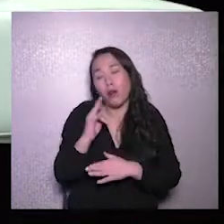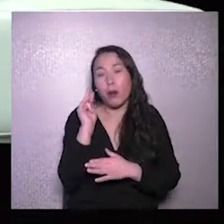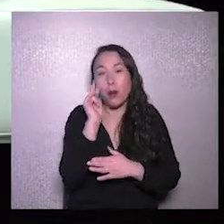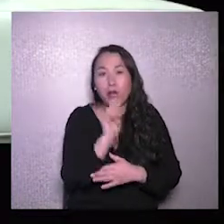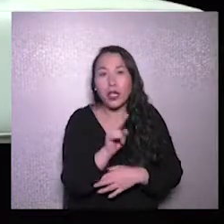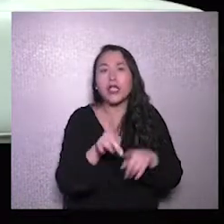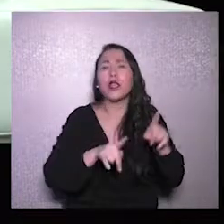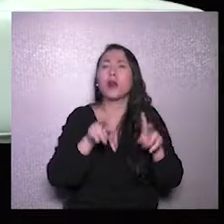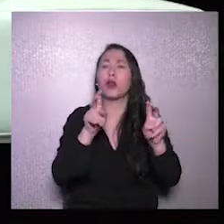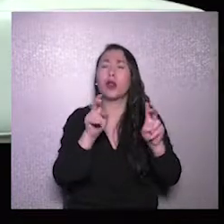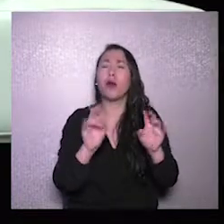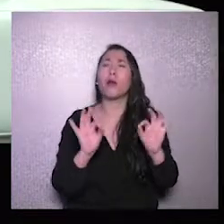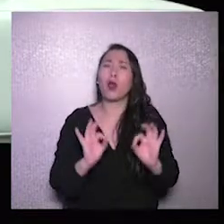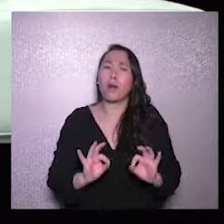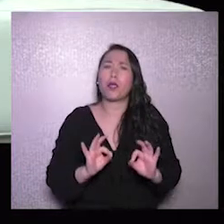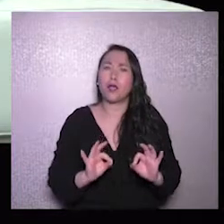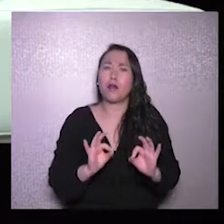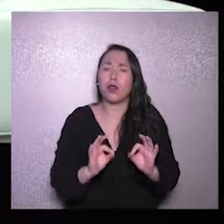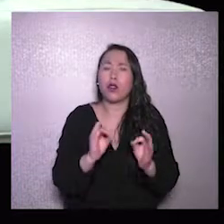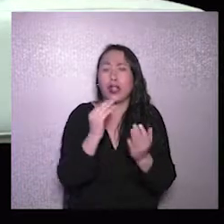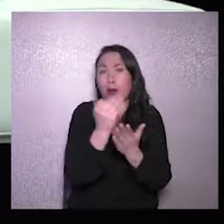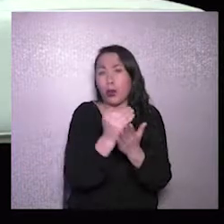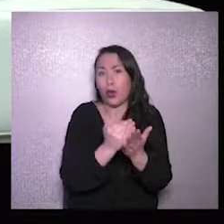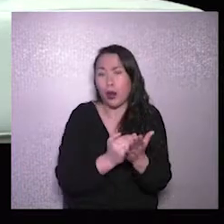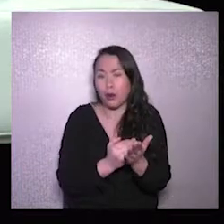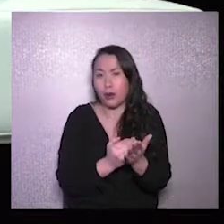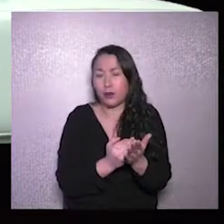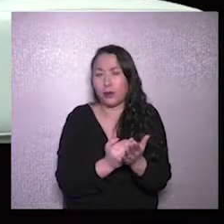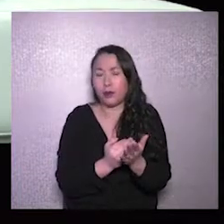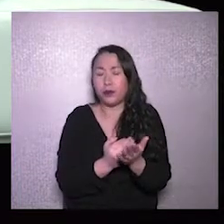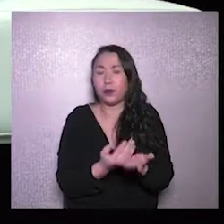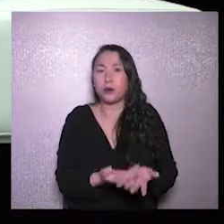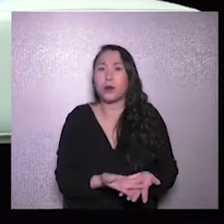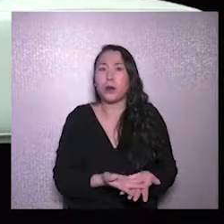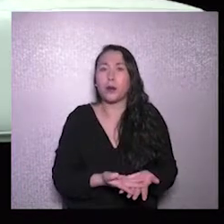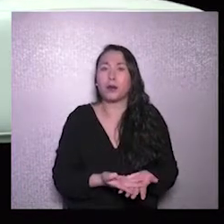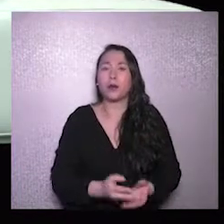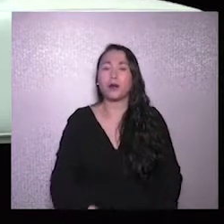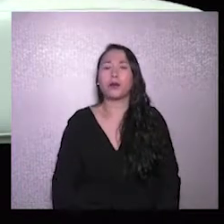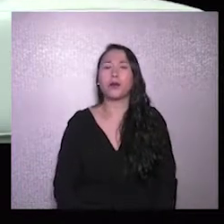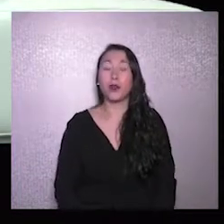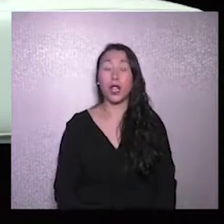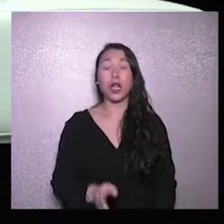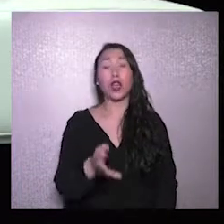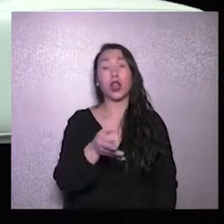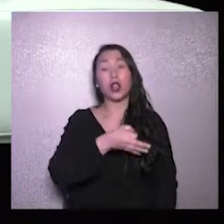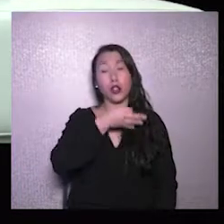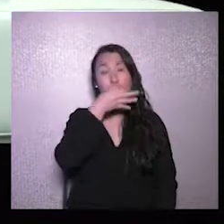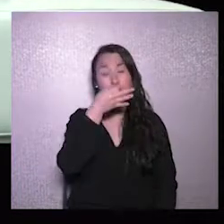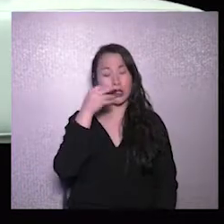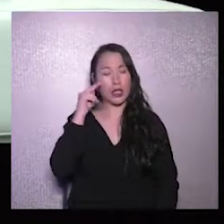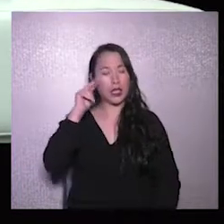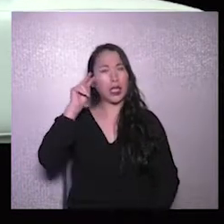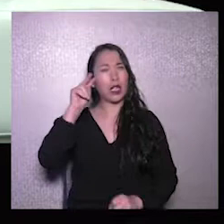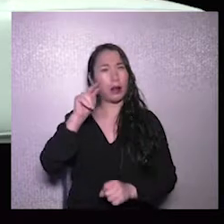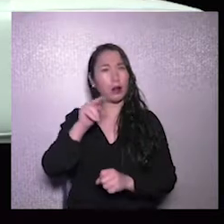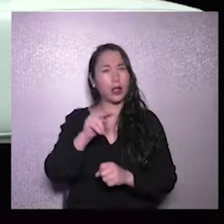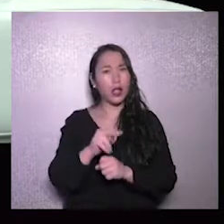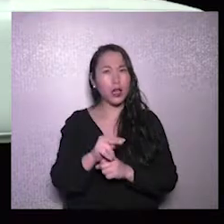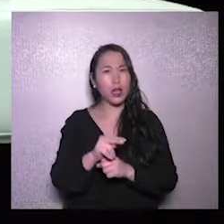algunos temas específicos sobre los programas que también conversaremos después. Le quiero decir que desde el punto de vista de lo que